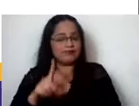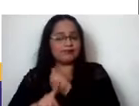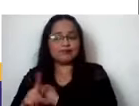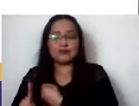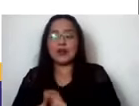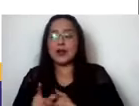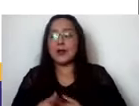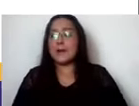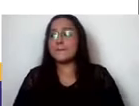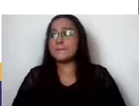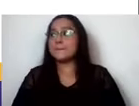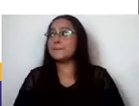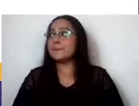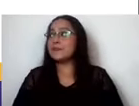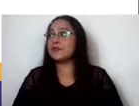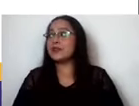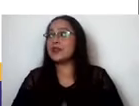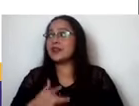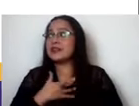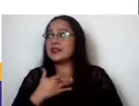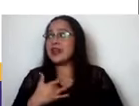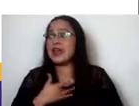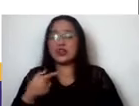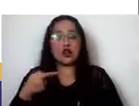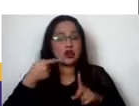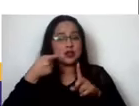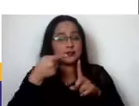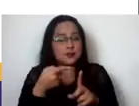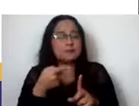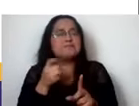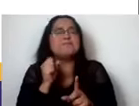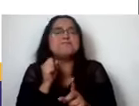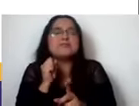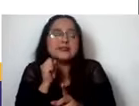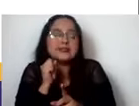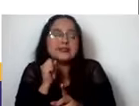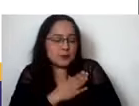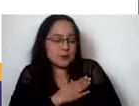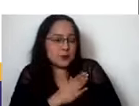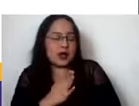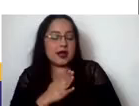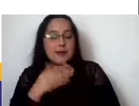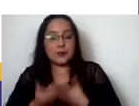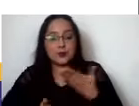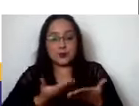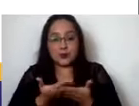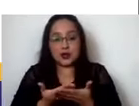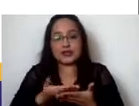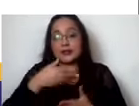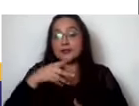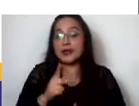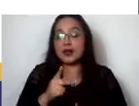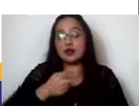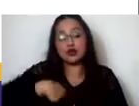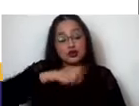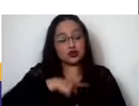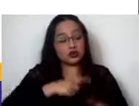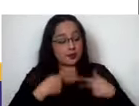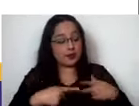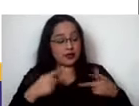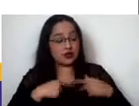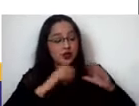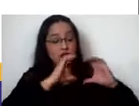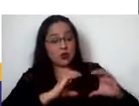que me parece una buena intención, pero justamente lo que aprendemos cuando somos cuidadoras es que las buenas intenciones